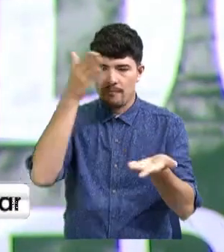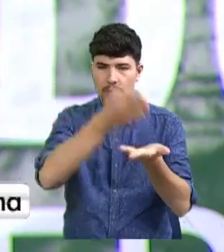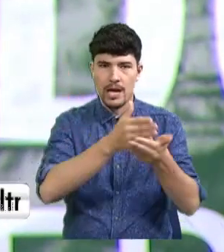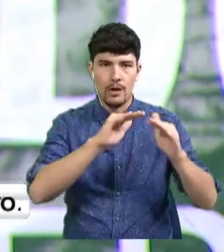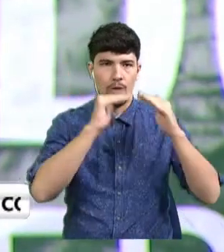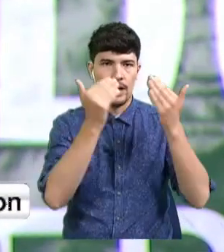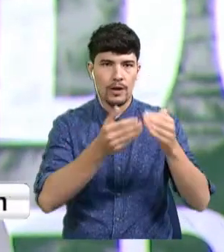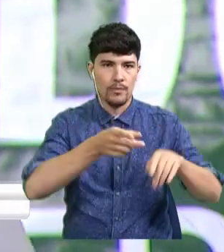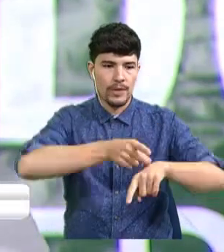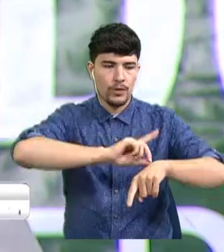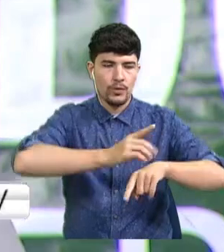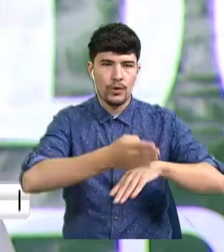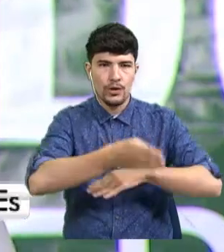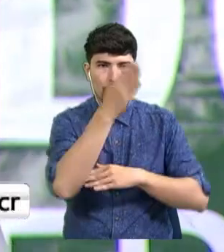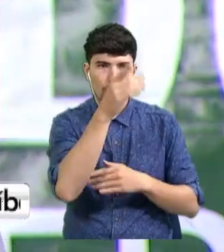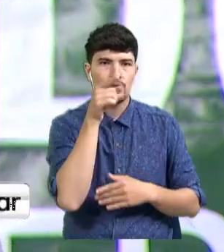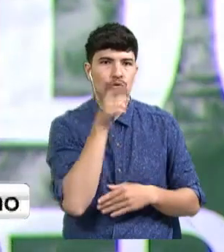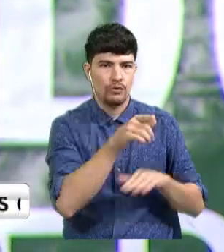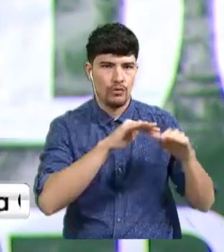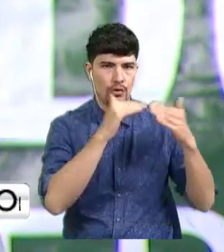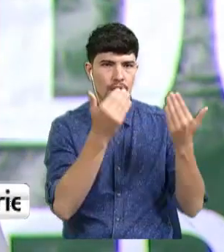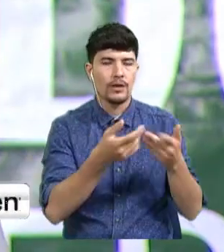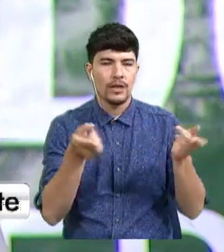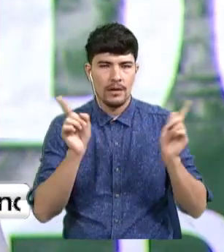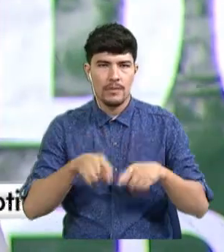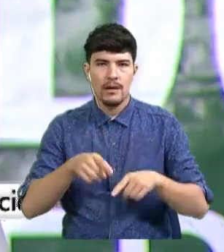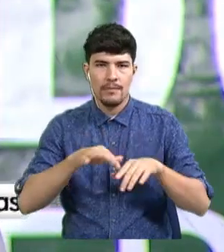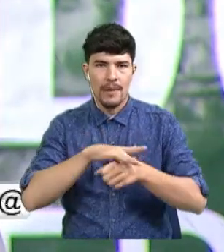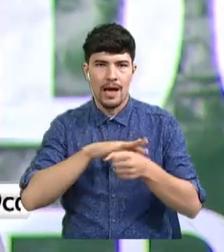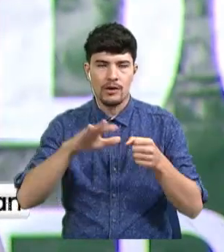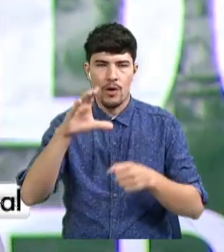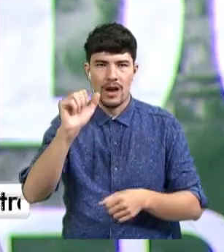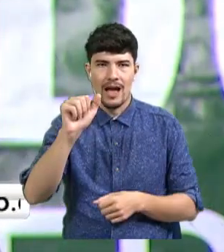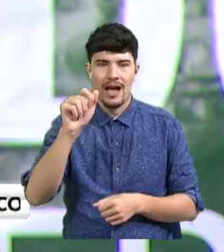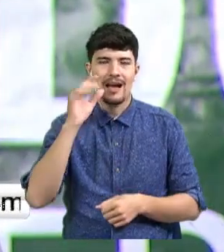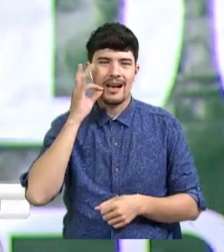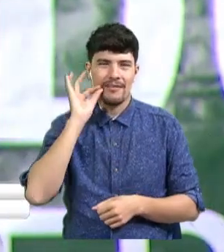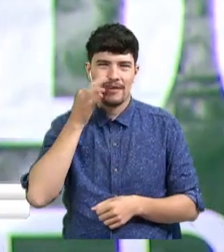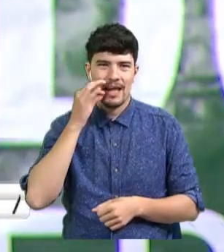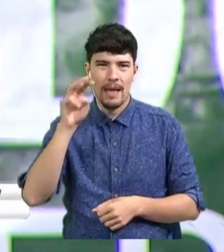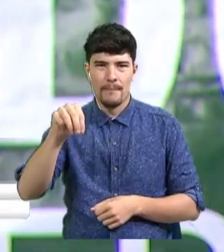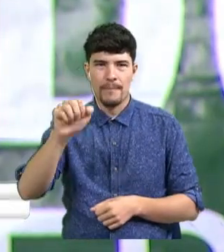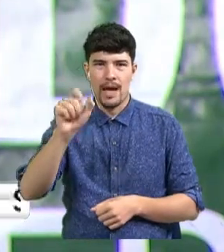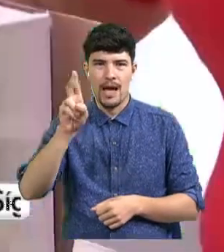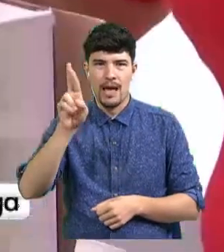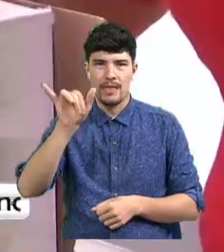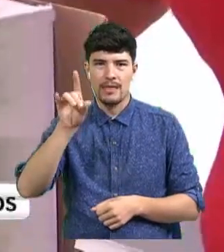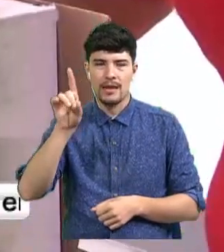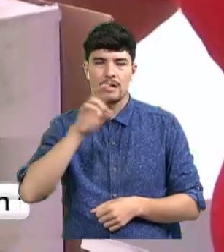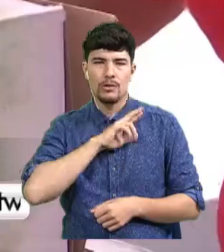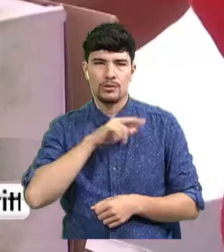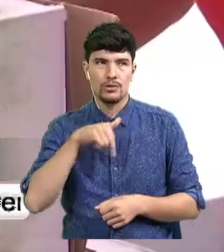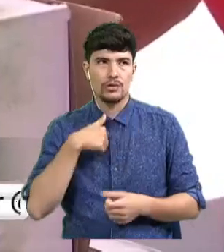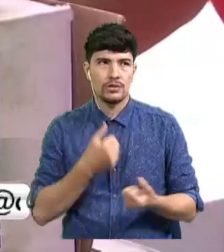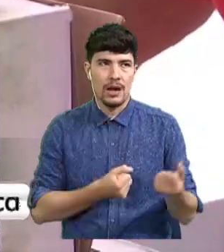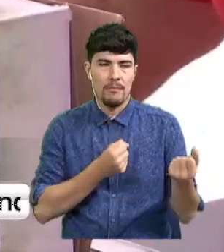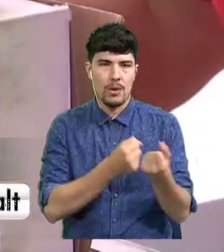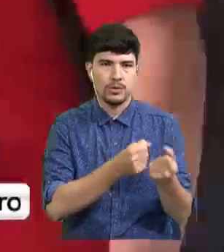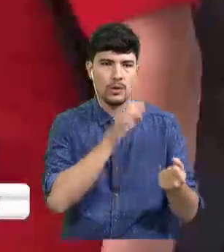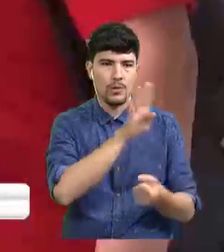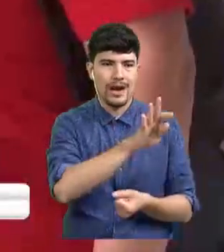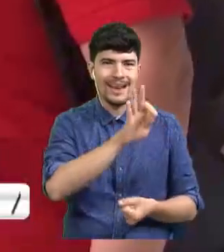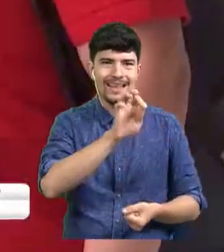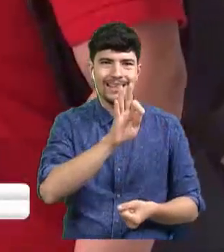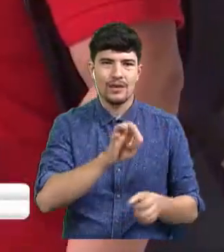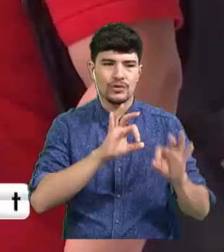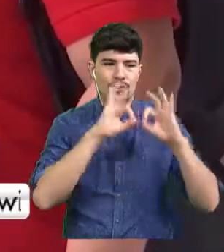El Minuto de Dios, en el Café Madrid, donde tuvimos a 48 FAMI empresarios beneficiarios de este importante